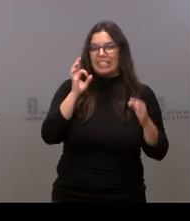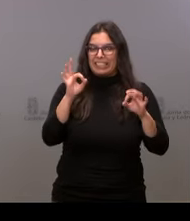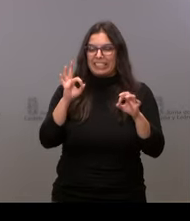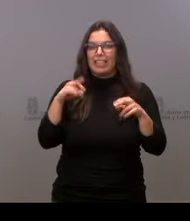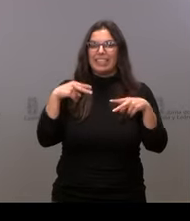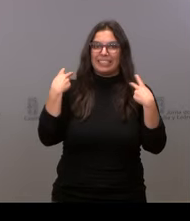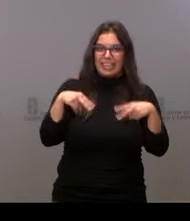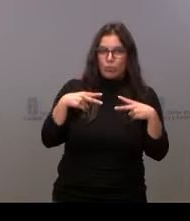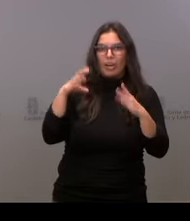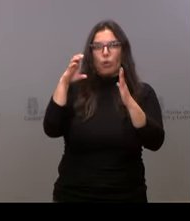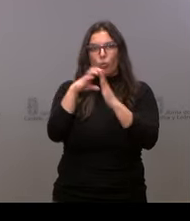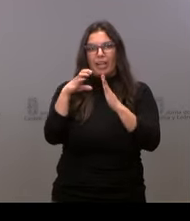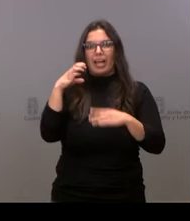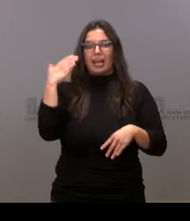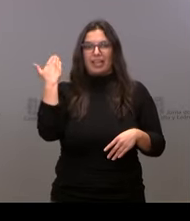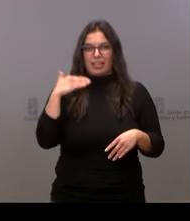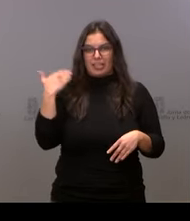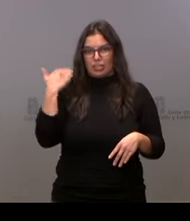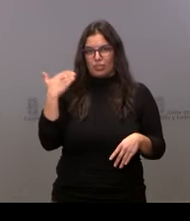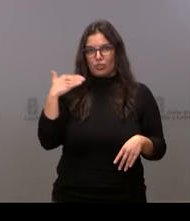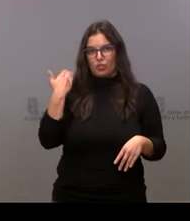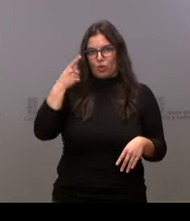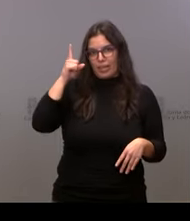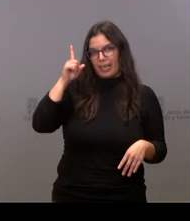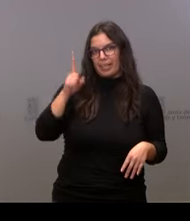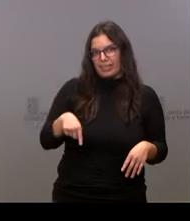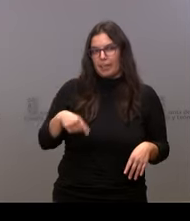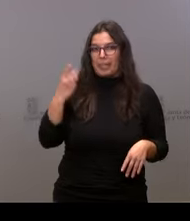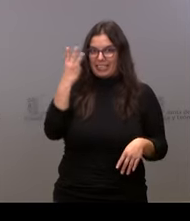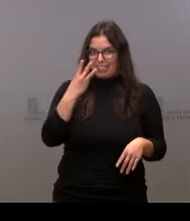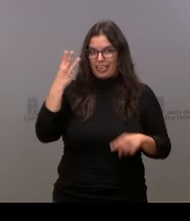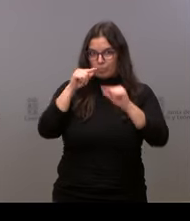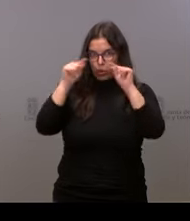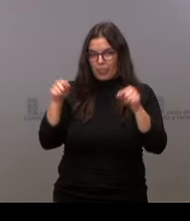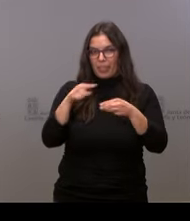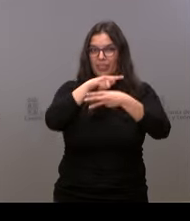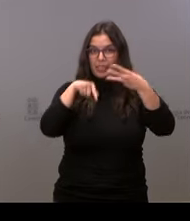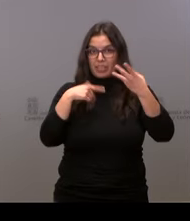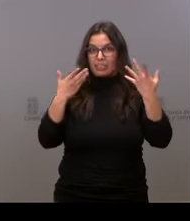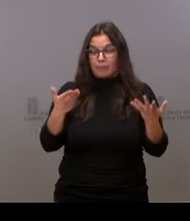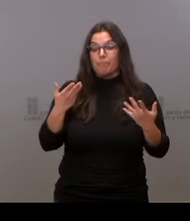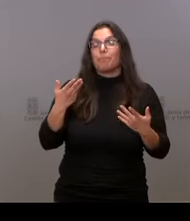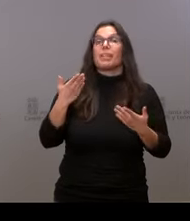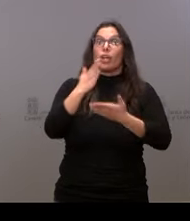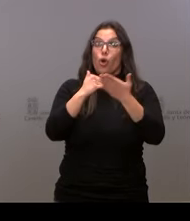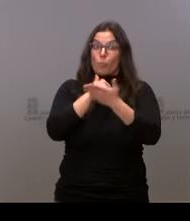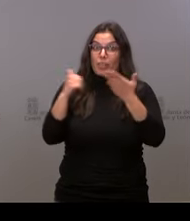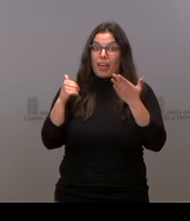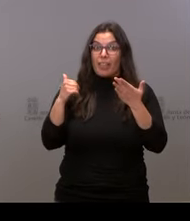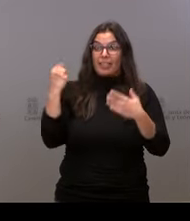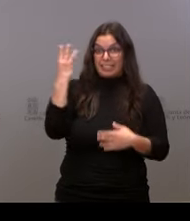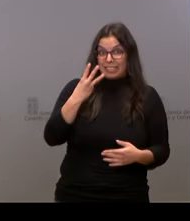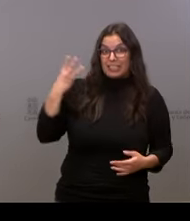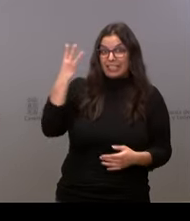teruel-cuenca y también la provincia de soria lógicamente y las tres comunidades autónomas que venimos